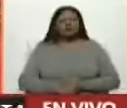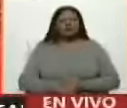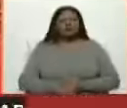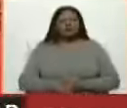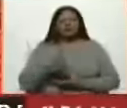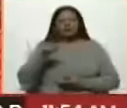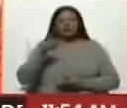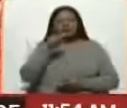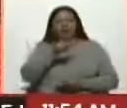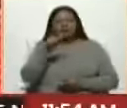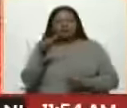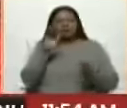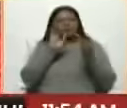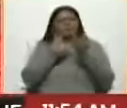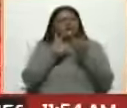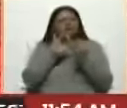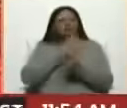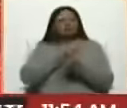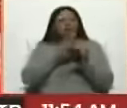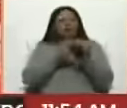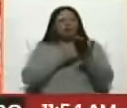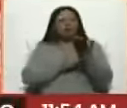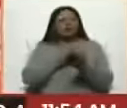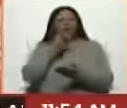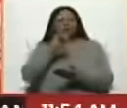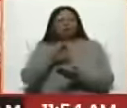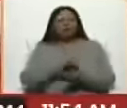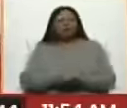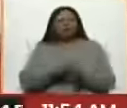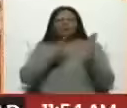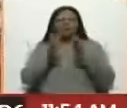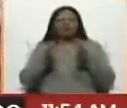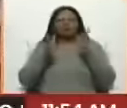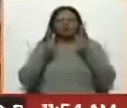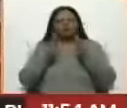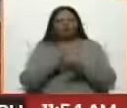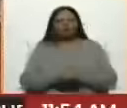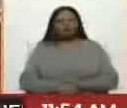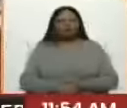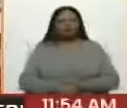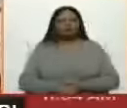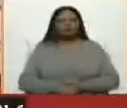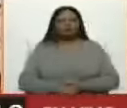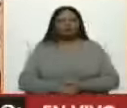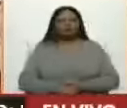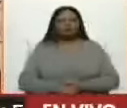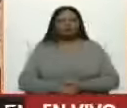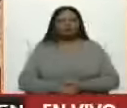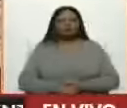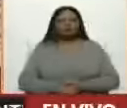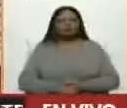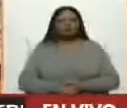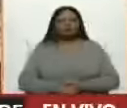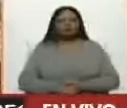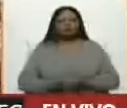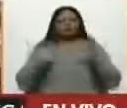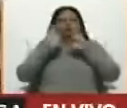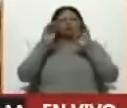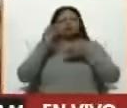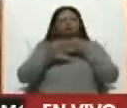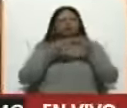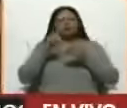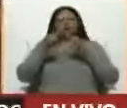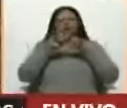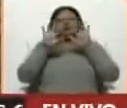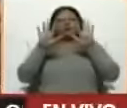deben ser personas contactadas previamente e informadas que van a estar en esa estructura. Eso es una cosa de cajón, pues. Ahora el